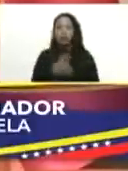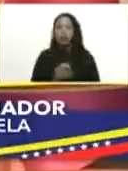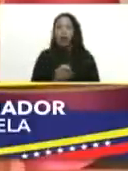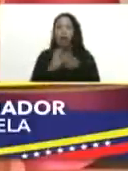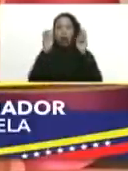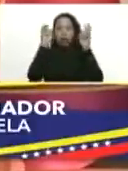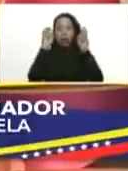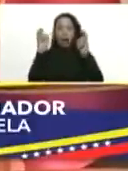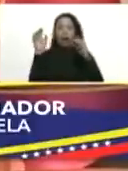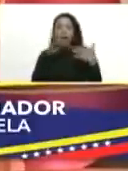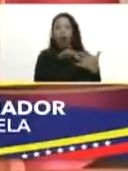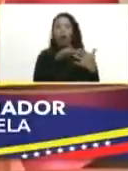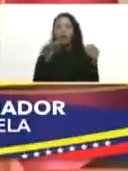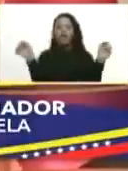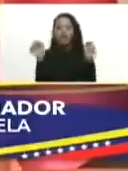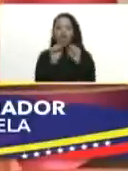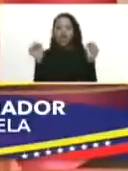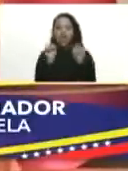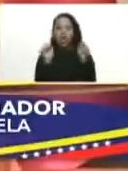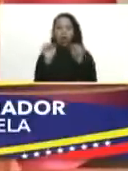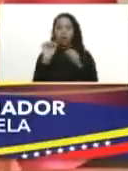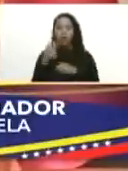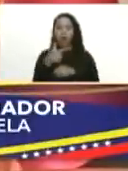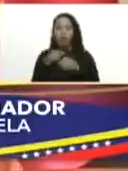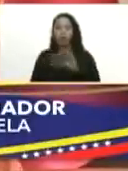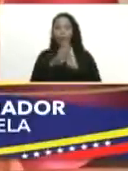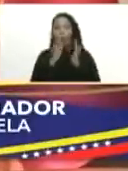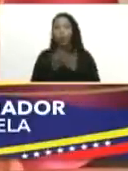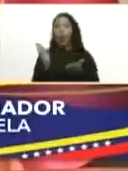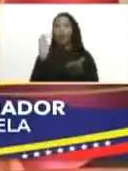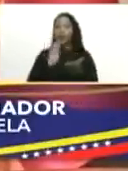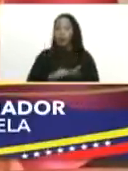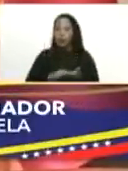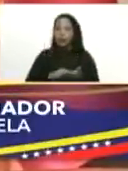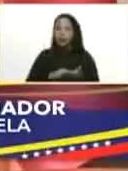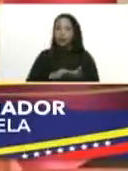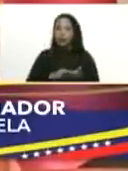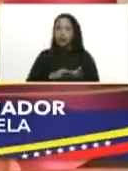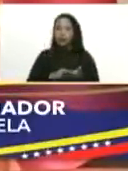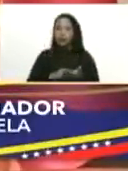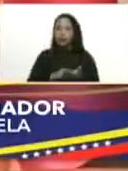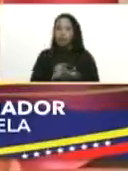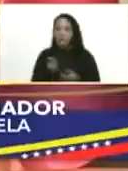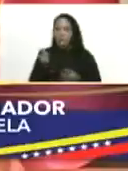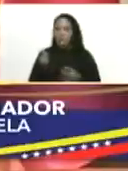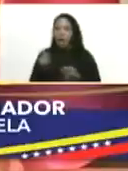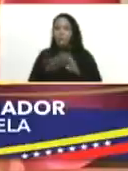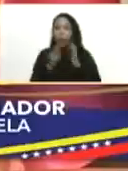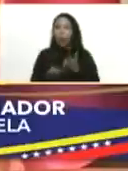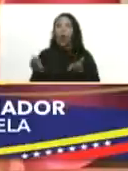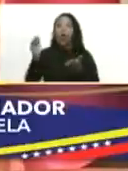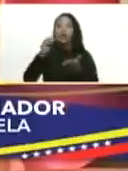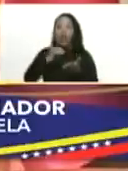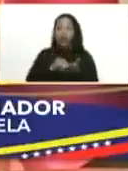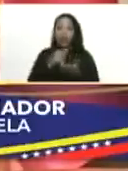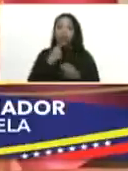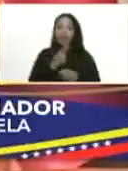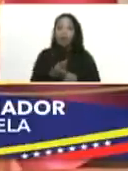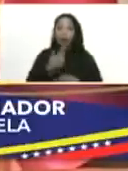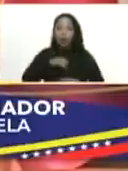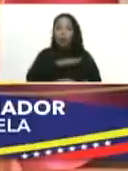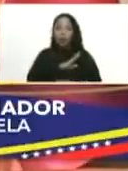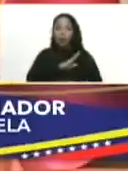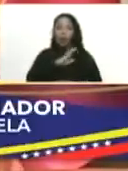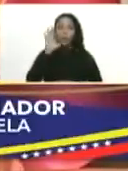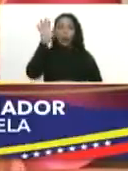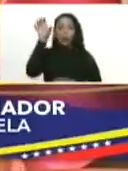estilo de la Guerra Fría y dividir al mundo nuevamente y chantajear al mundo nuevamente y decirle a nuestros países